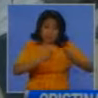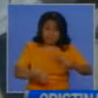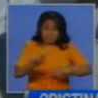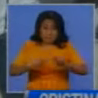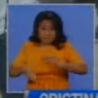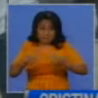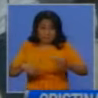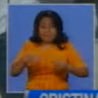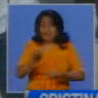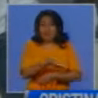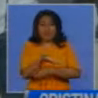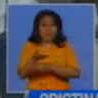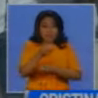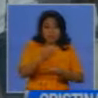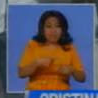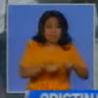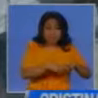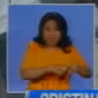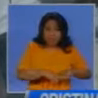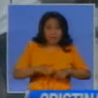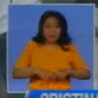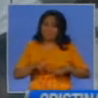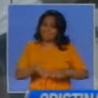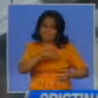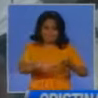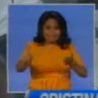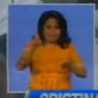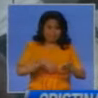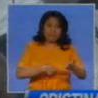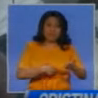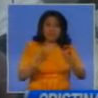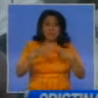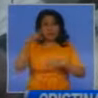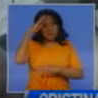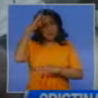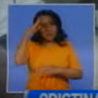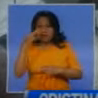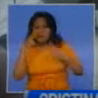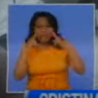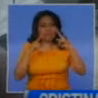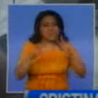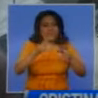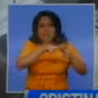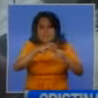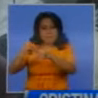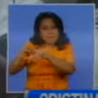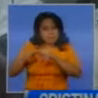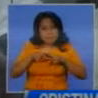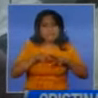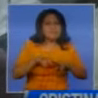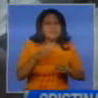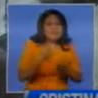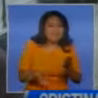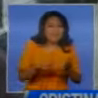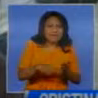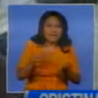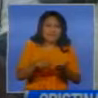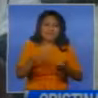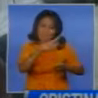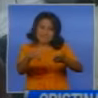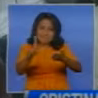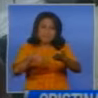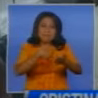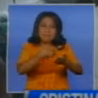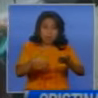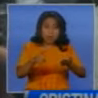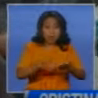interior, lo cual también se está haciendo un barrido ya con Comisaría Nacional de Policía, también lo que tiene que ver en los establecimientos de aquí, pues advirtiéndoles